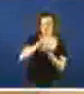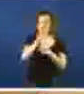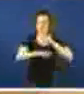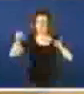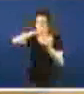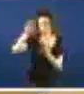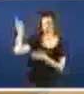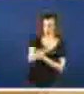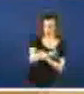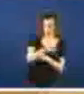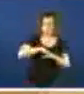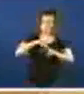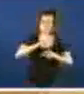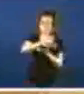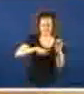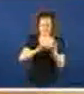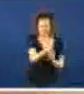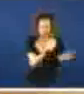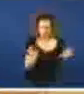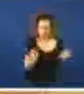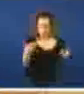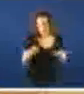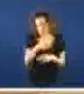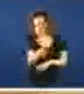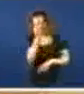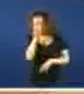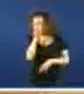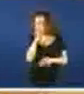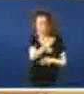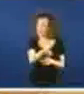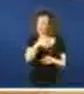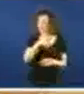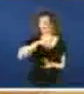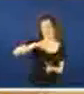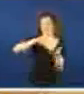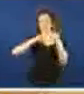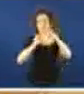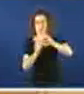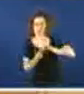veñen aquí, verdad? Entón, eso supoño que non vai ser aplicable